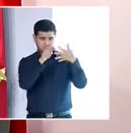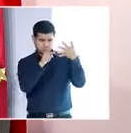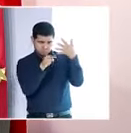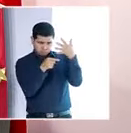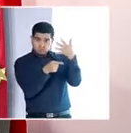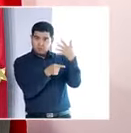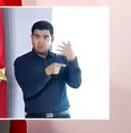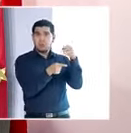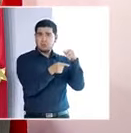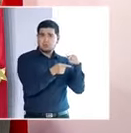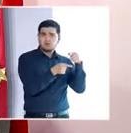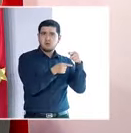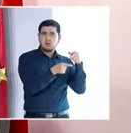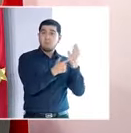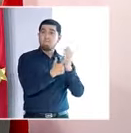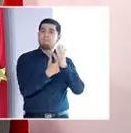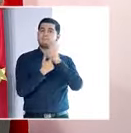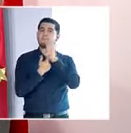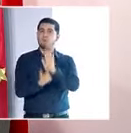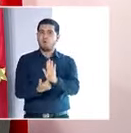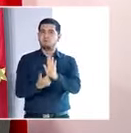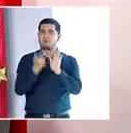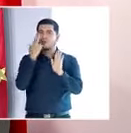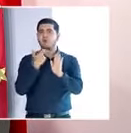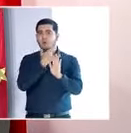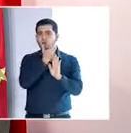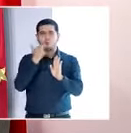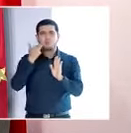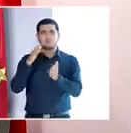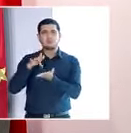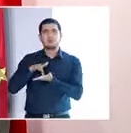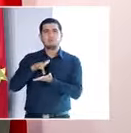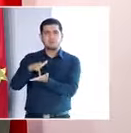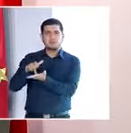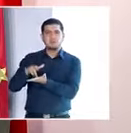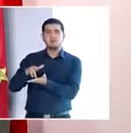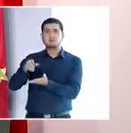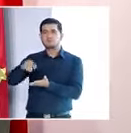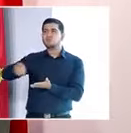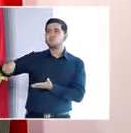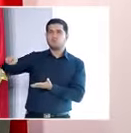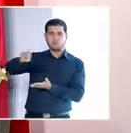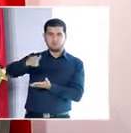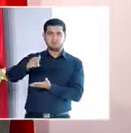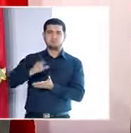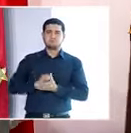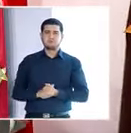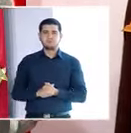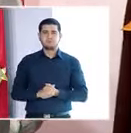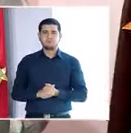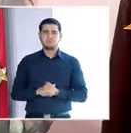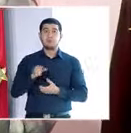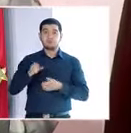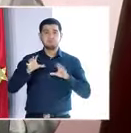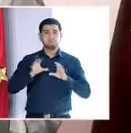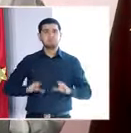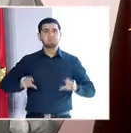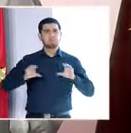todo el compromiso que tenemos de participación de la ciudadanía. Este ejercicio estará